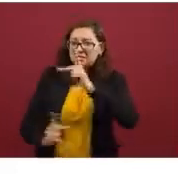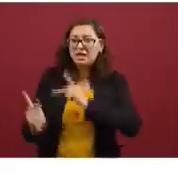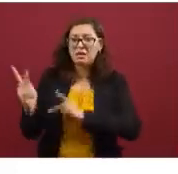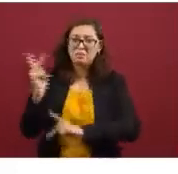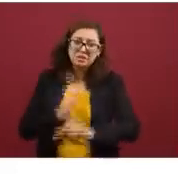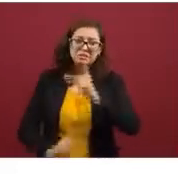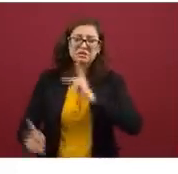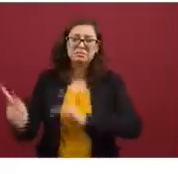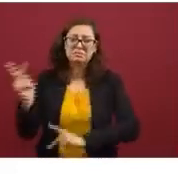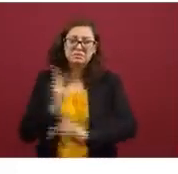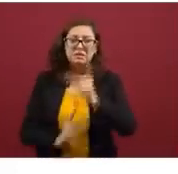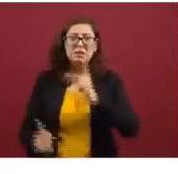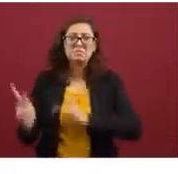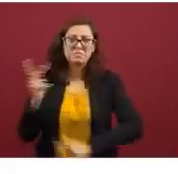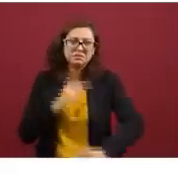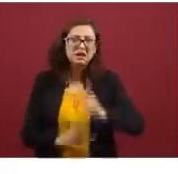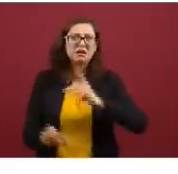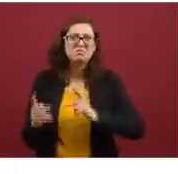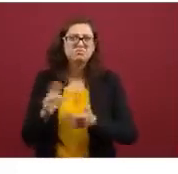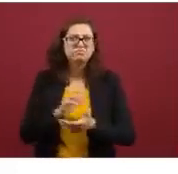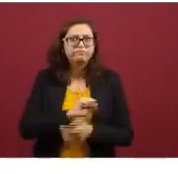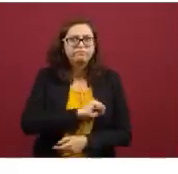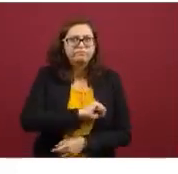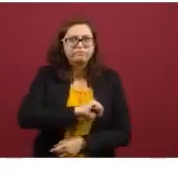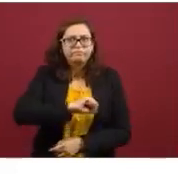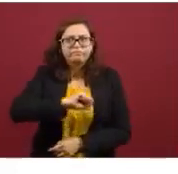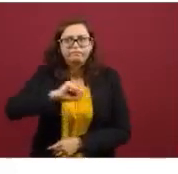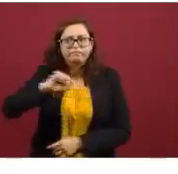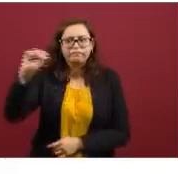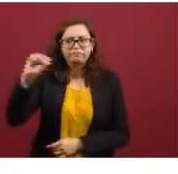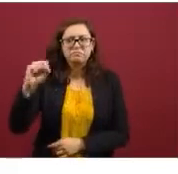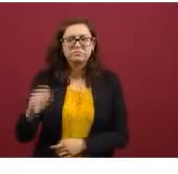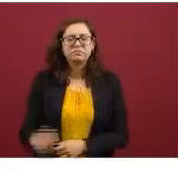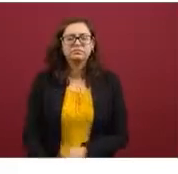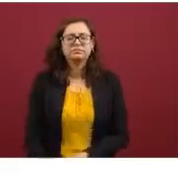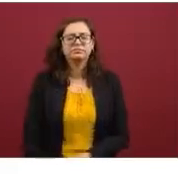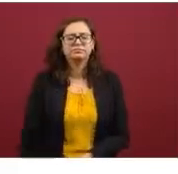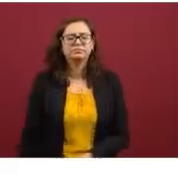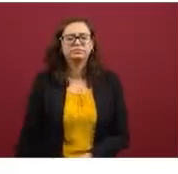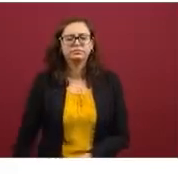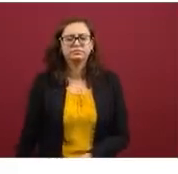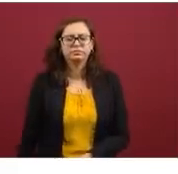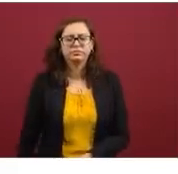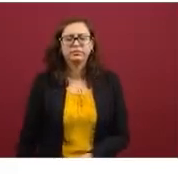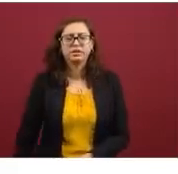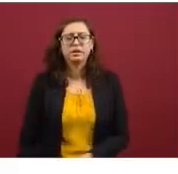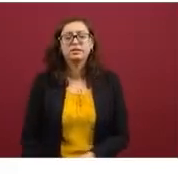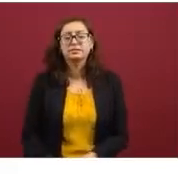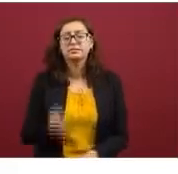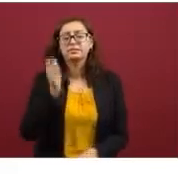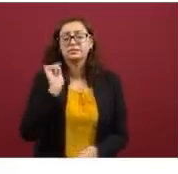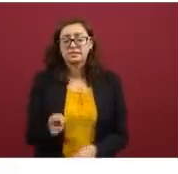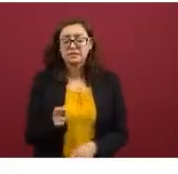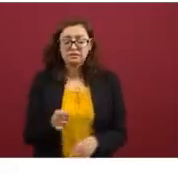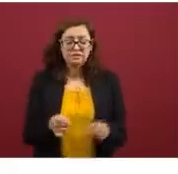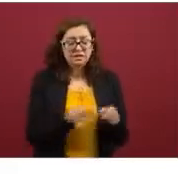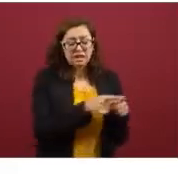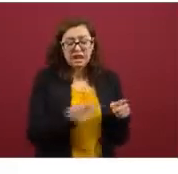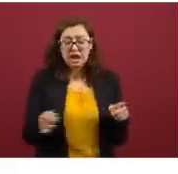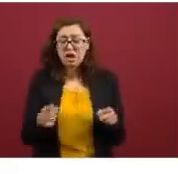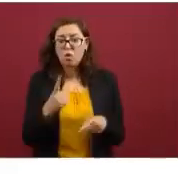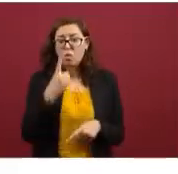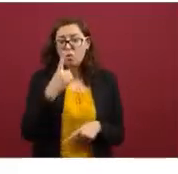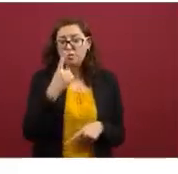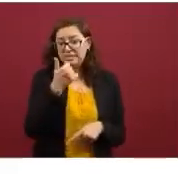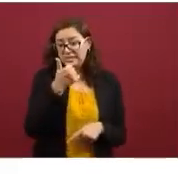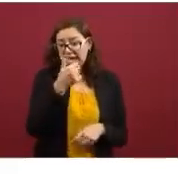del Estado mexicano. En otras palabras, durante el sexenio pasado, hicieron crecer la deuda de Pemex